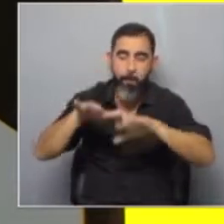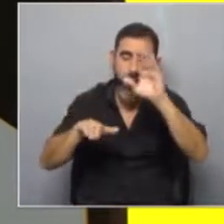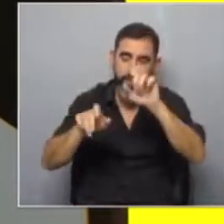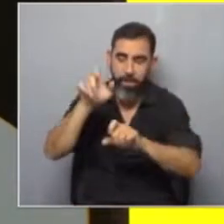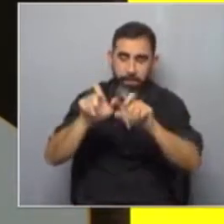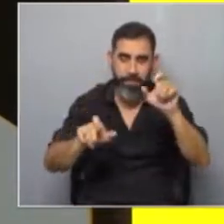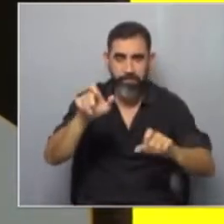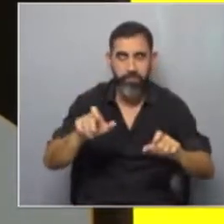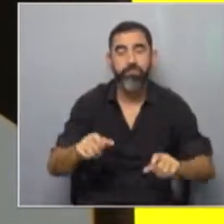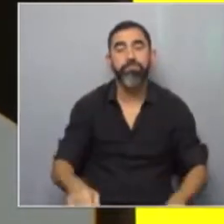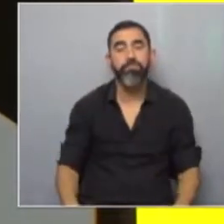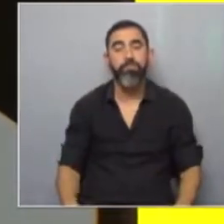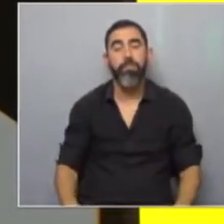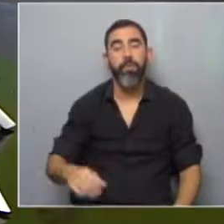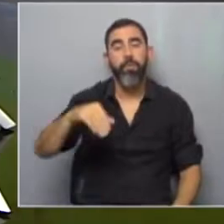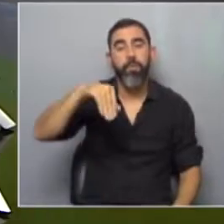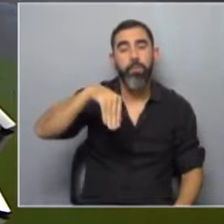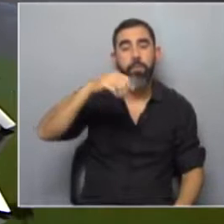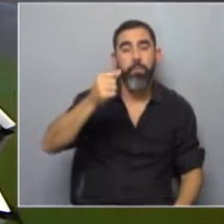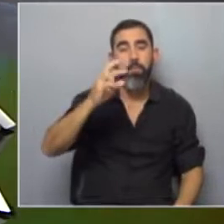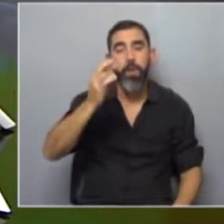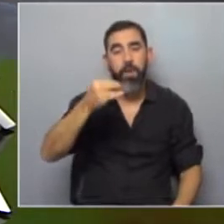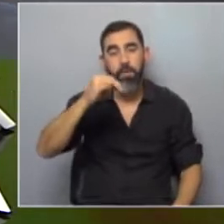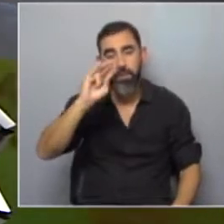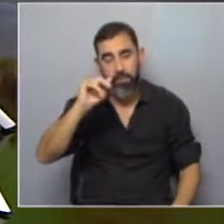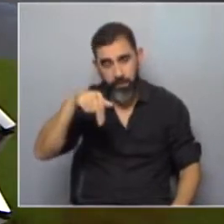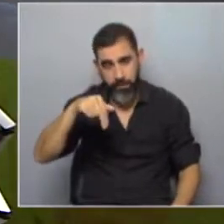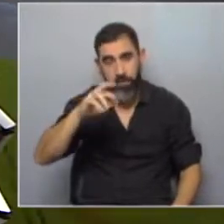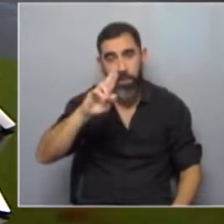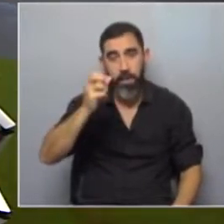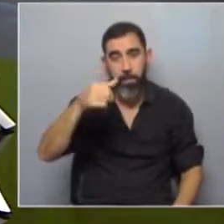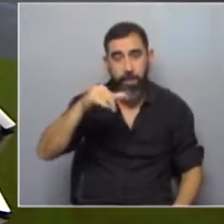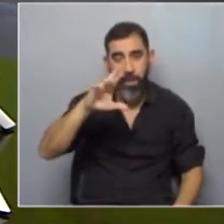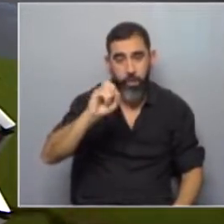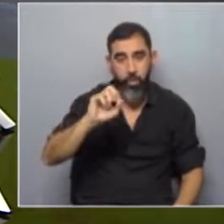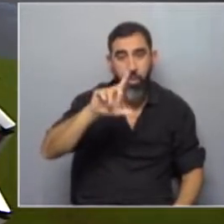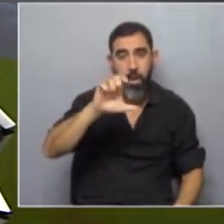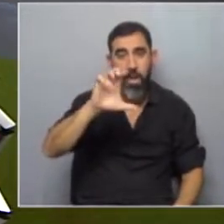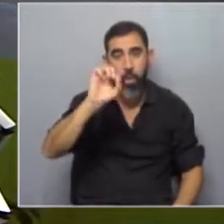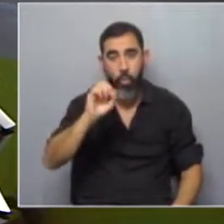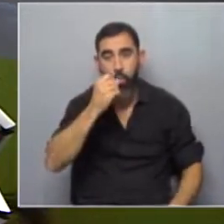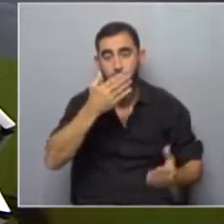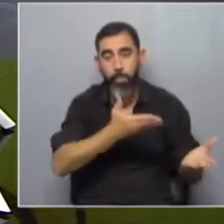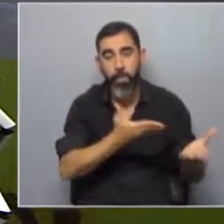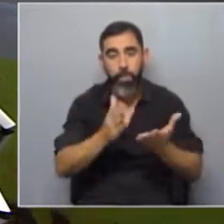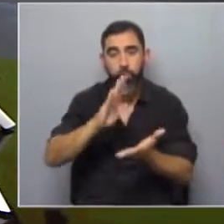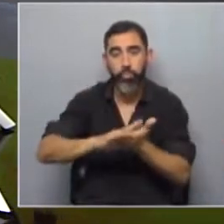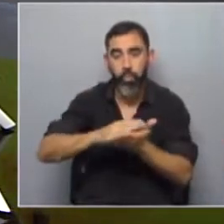yo. Así que Martín Otegui, Ramiro Pereira, Leo Lagos, gracias por acompañarnos. Bienvenidos a Sobre